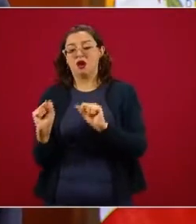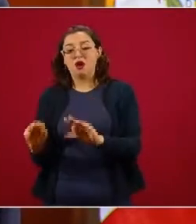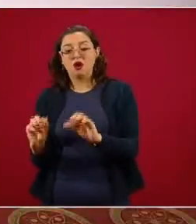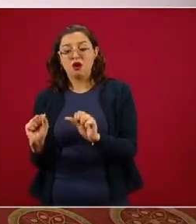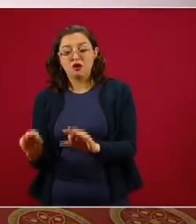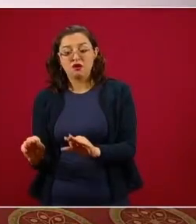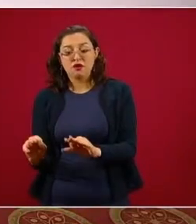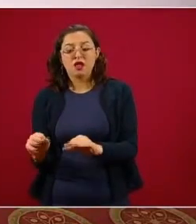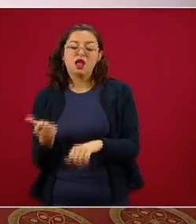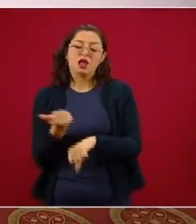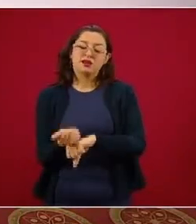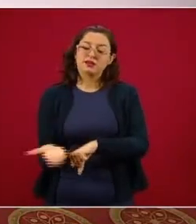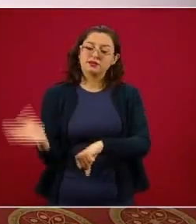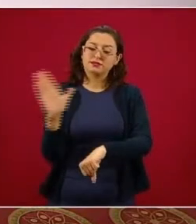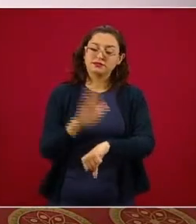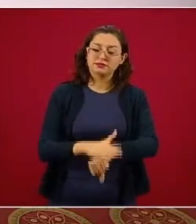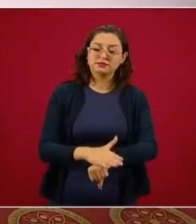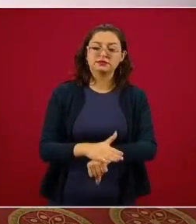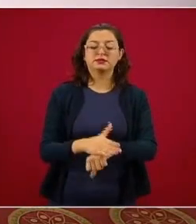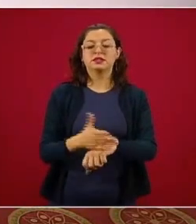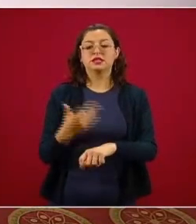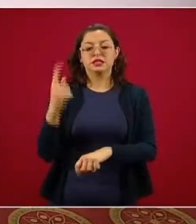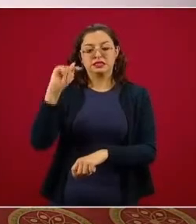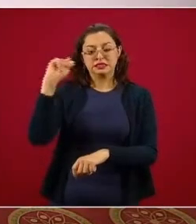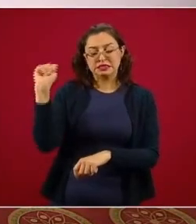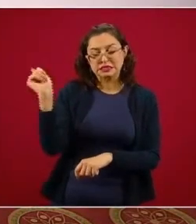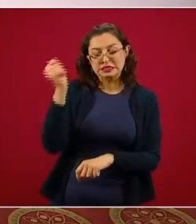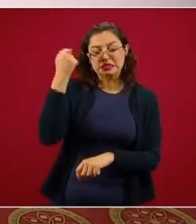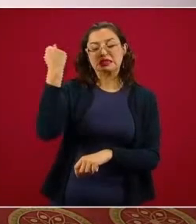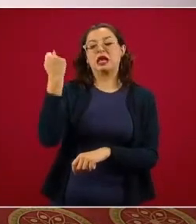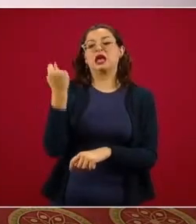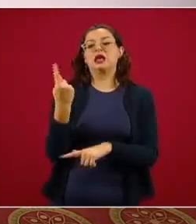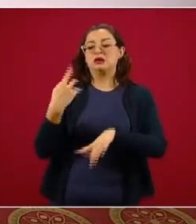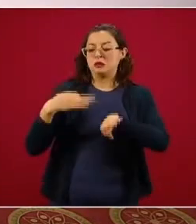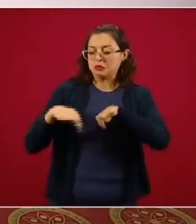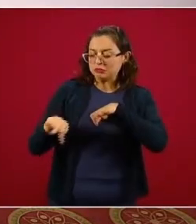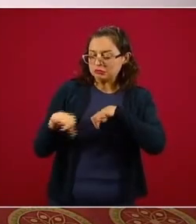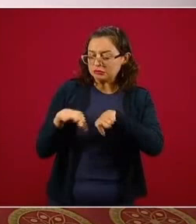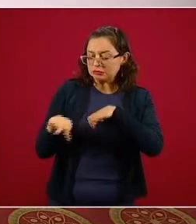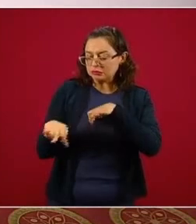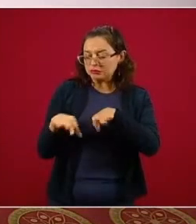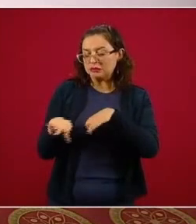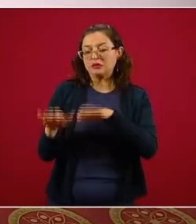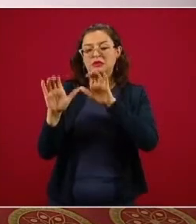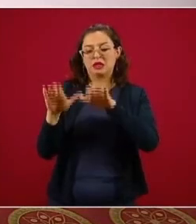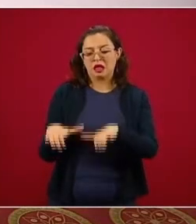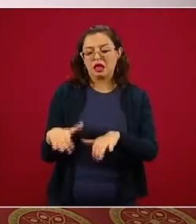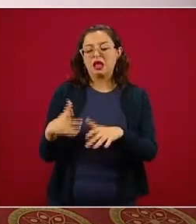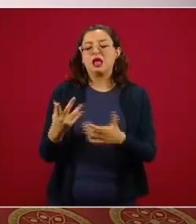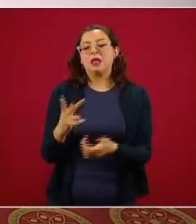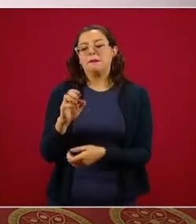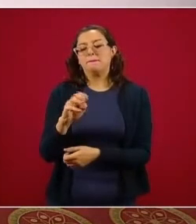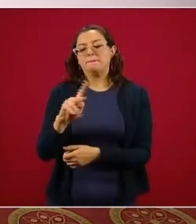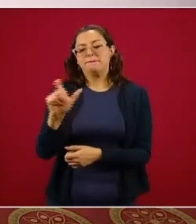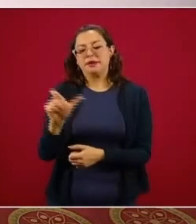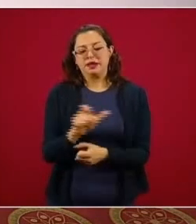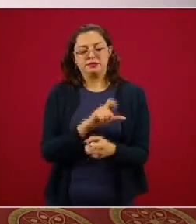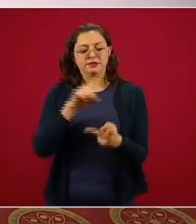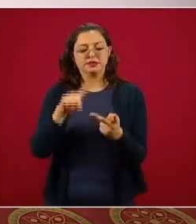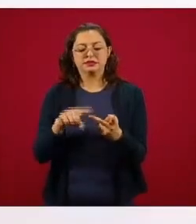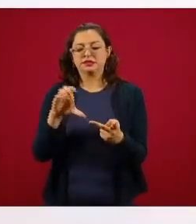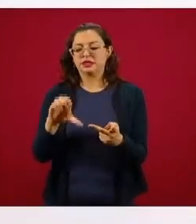oficinistas, administradores, técnicos, obreros y empleados de Pemex, de la Comisión Federal de